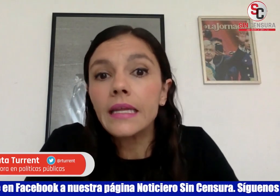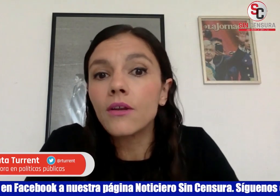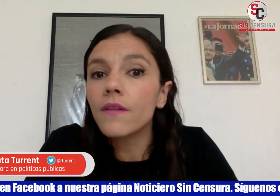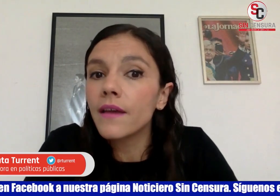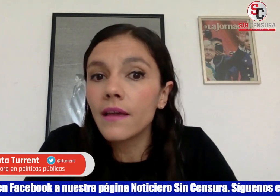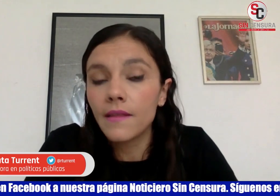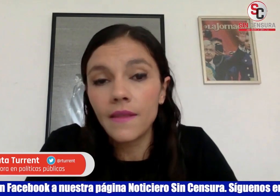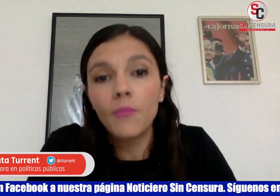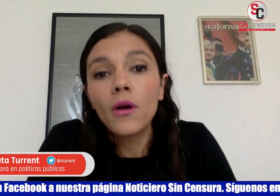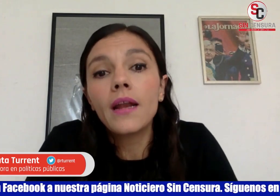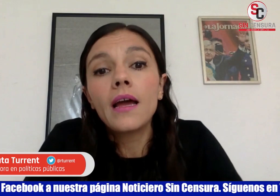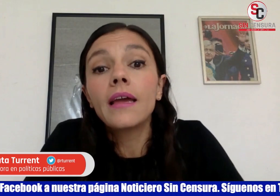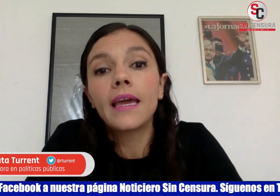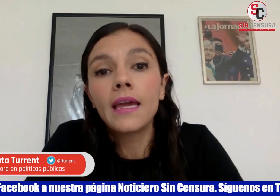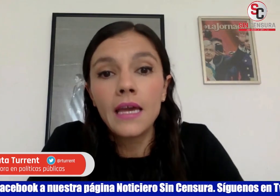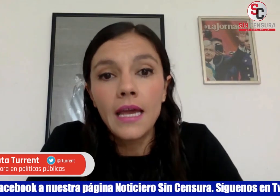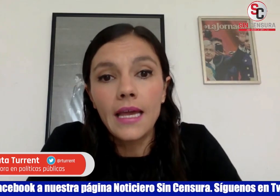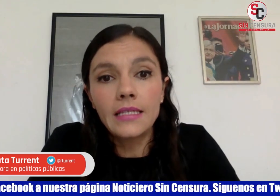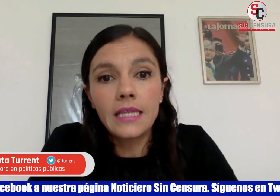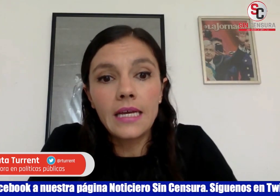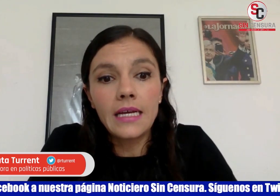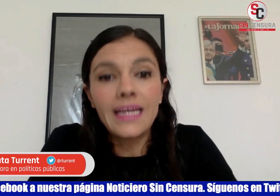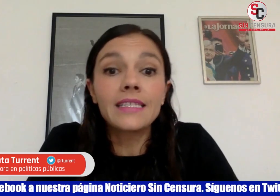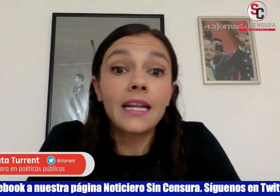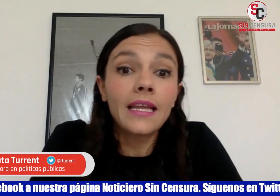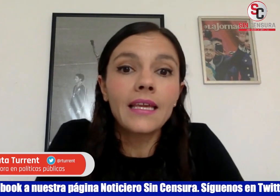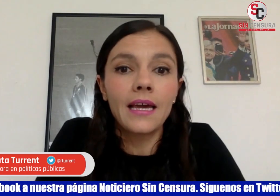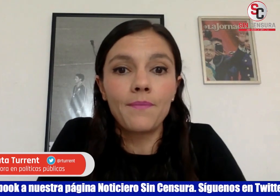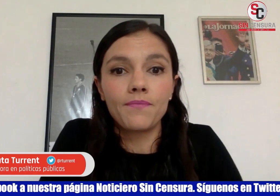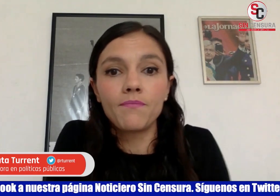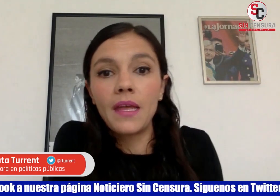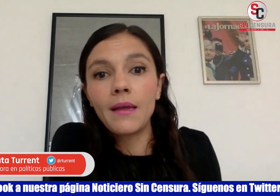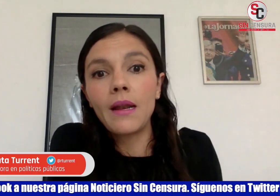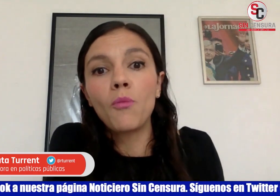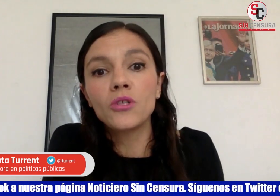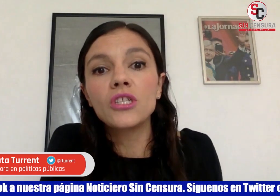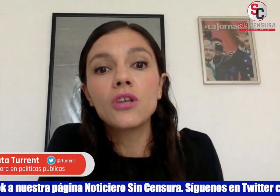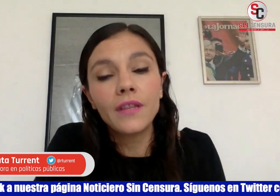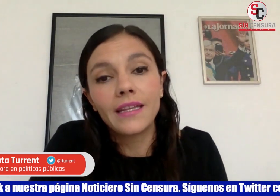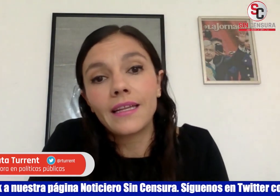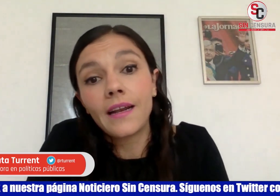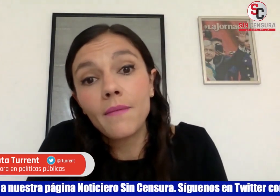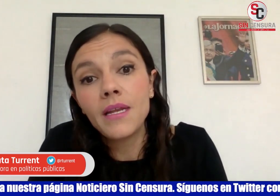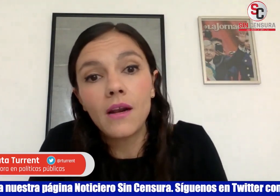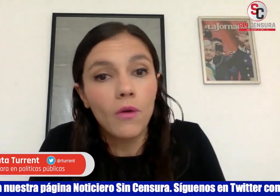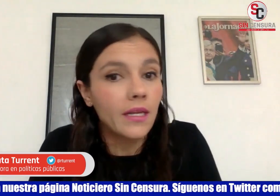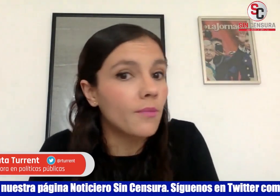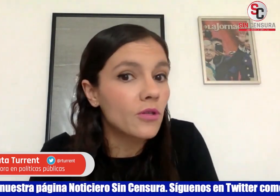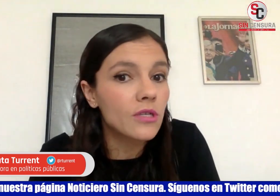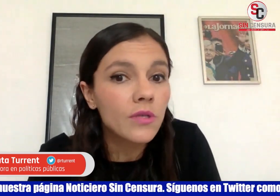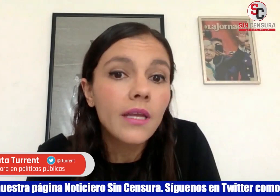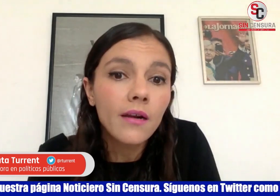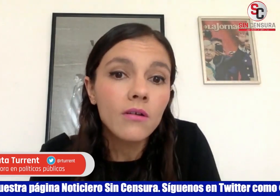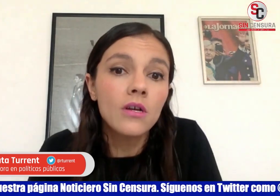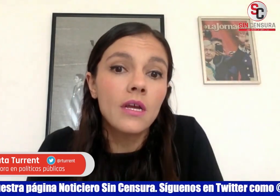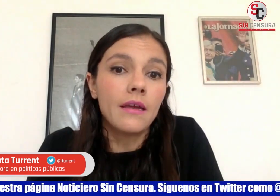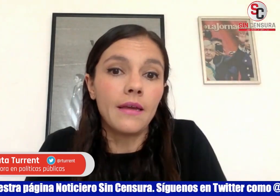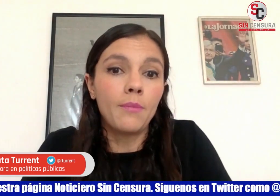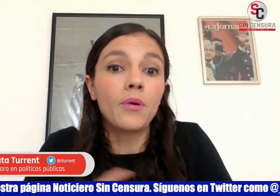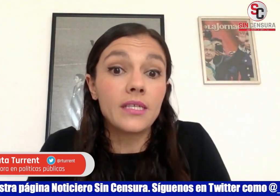al interior de Morena que esta estrategia de la oposición de tratar de minar cualquier proceso